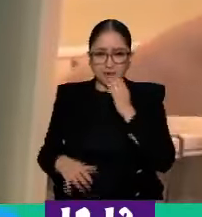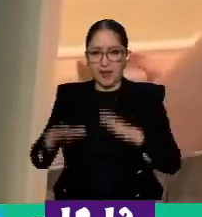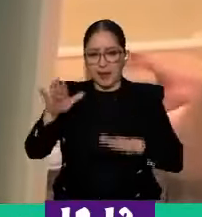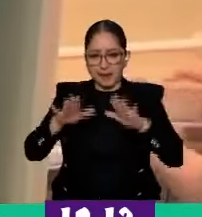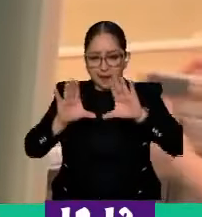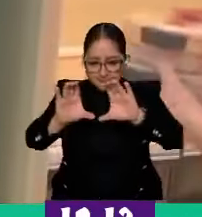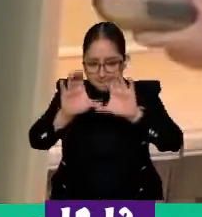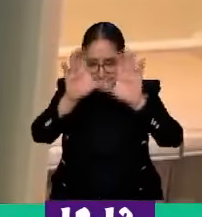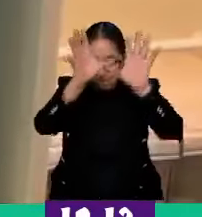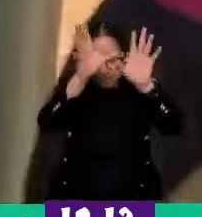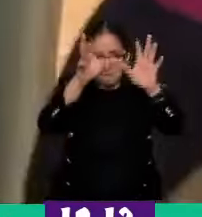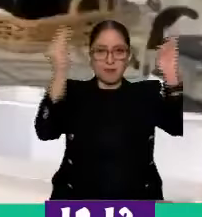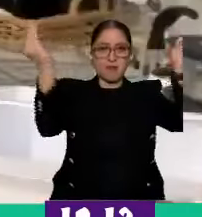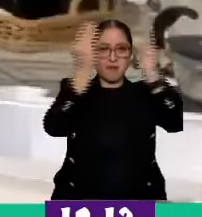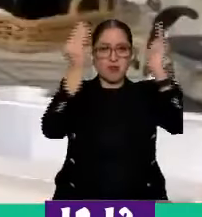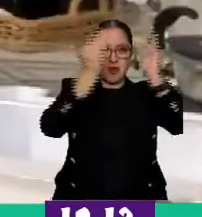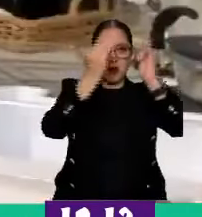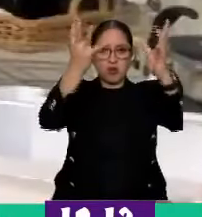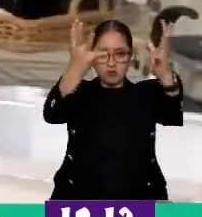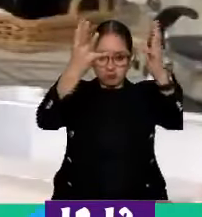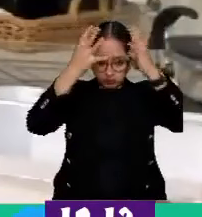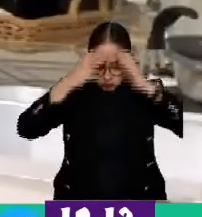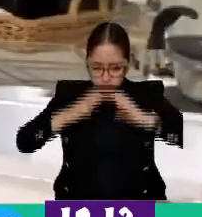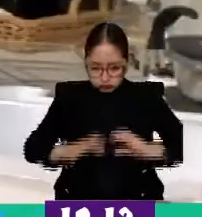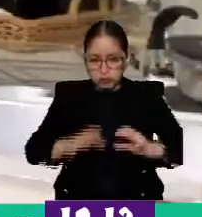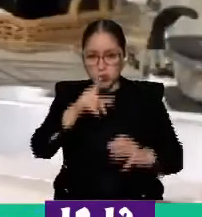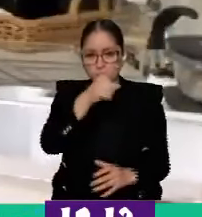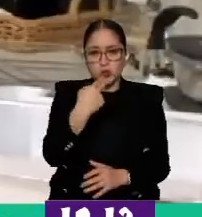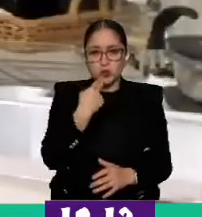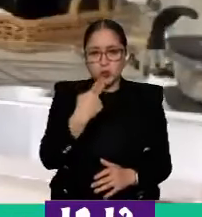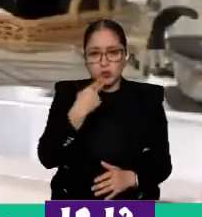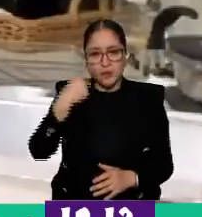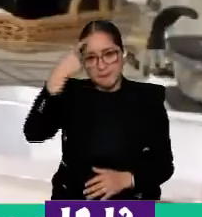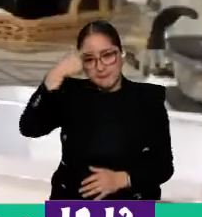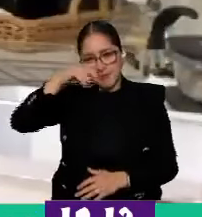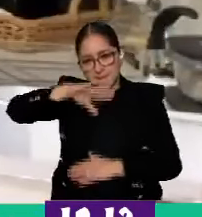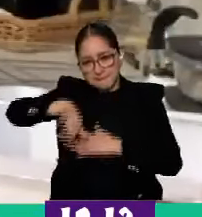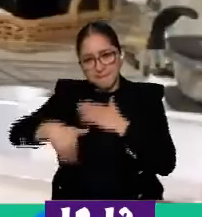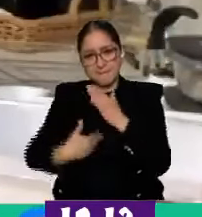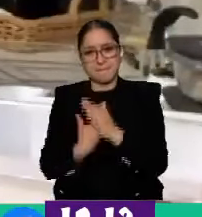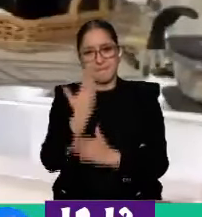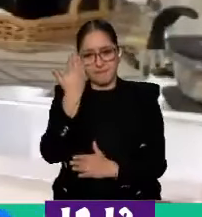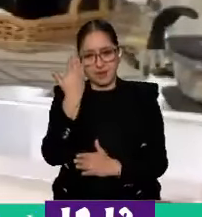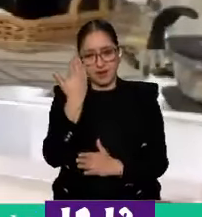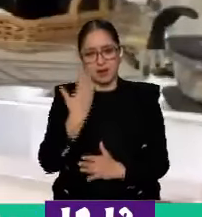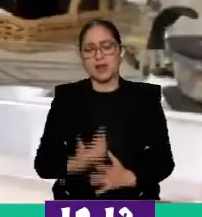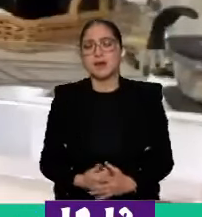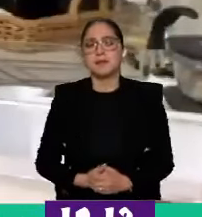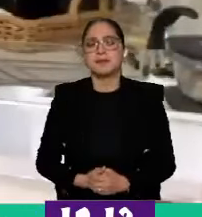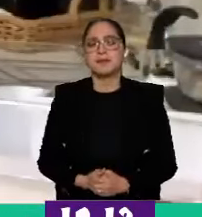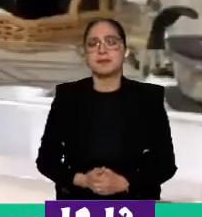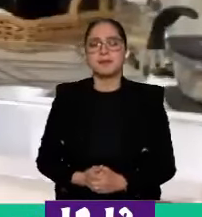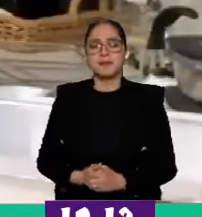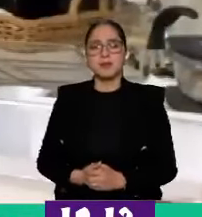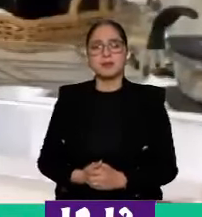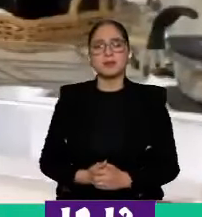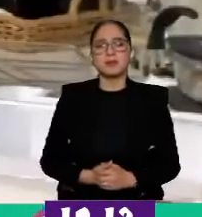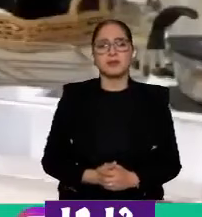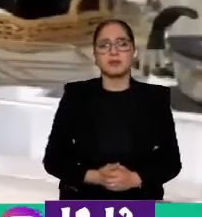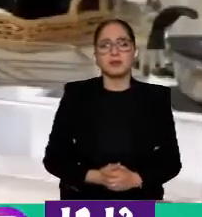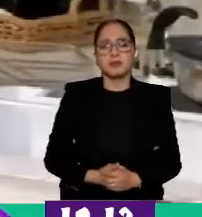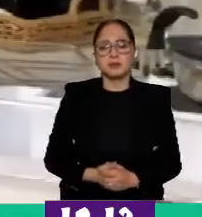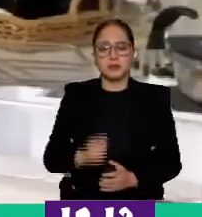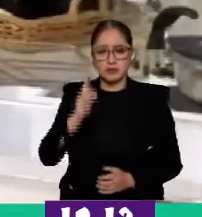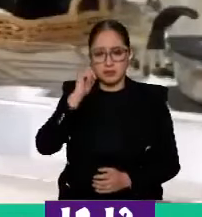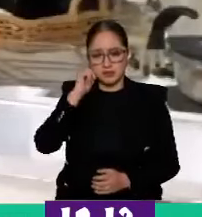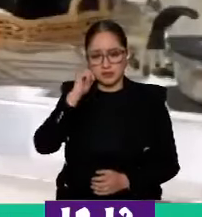querido? Para que se preparen para el siguiente día, se cuenta. Sí, por ejemplo, hay unos como panquecitos que venden, por eso les digo que aquí en México